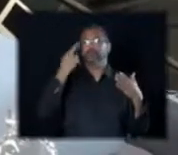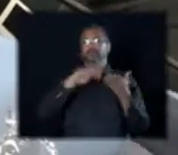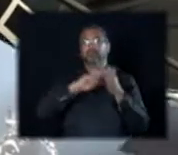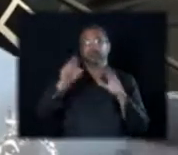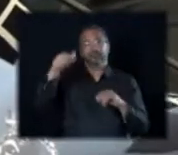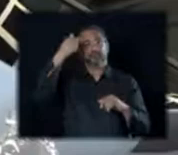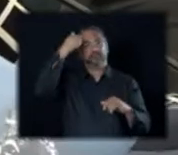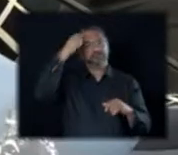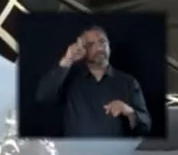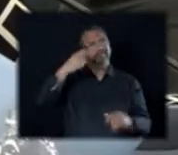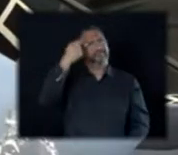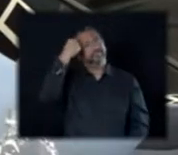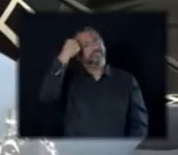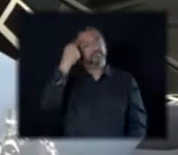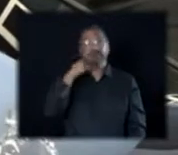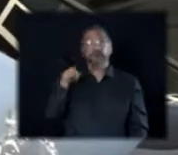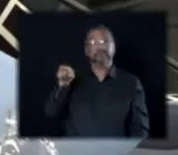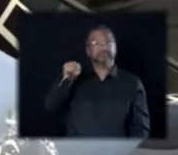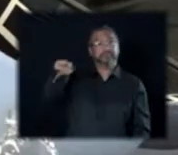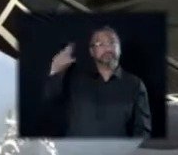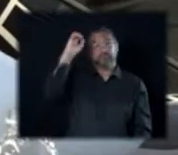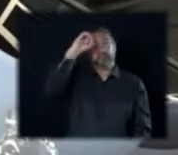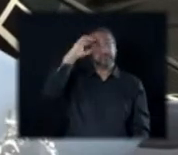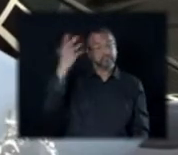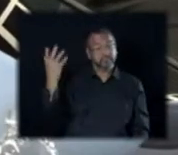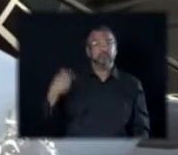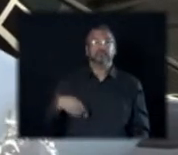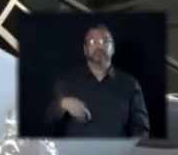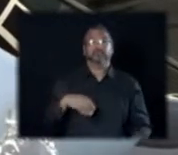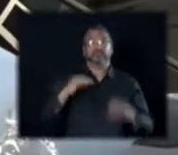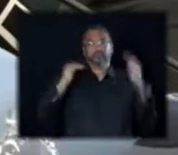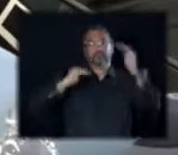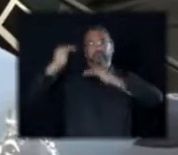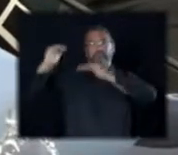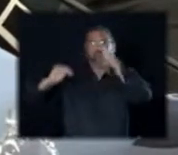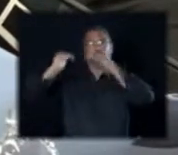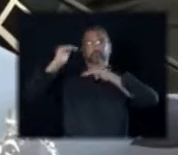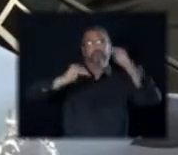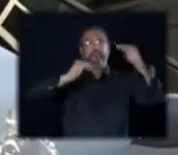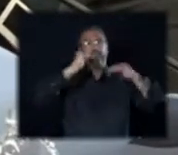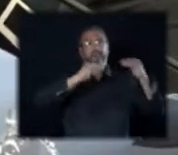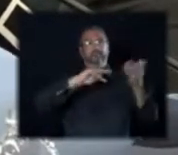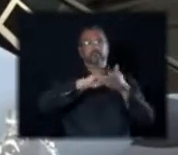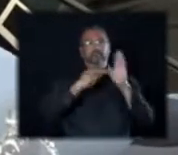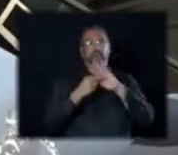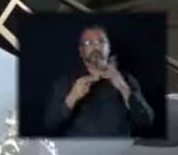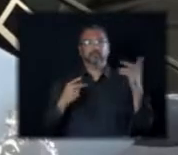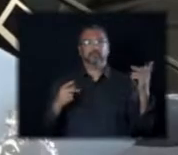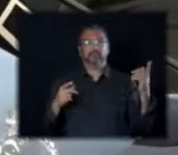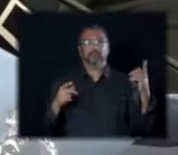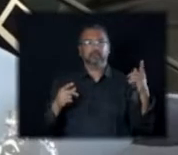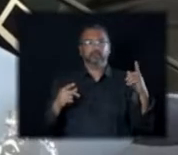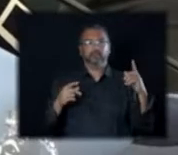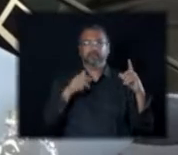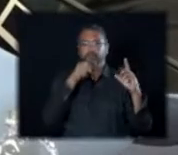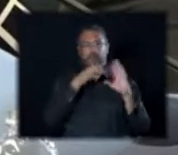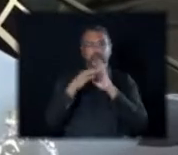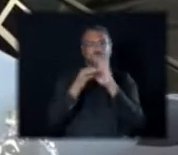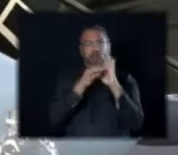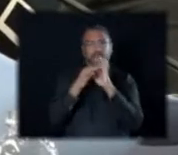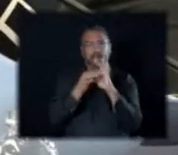día. Y esas son algunas de las razones por las cuales los gobiernos deben pensar en esto. Muchas